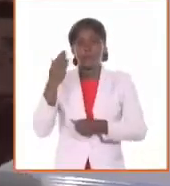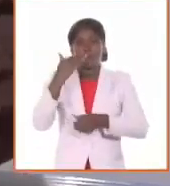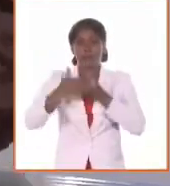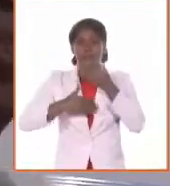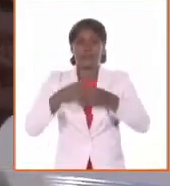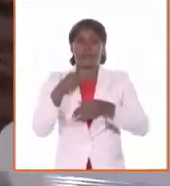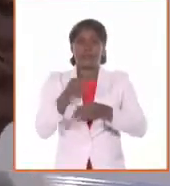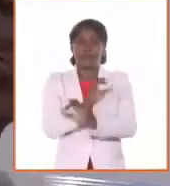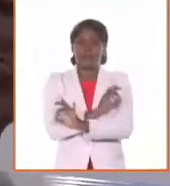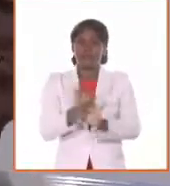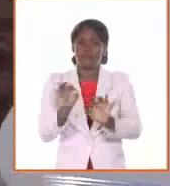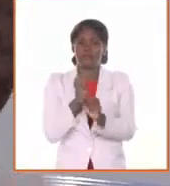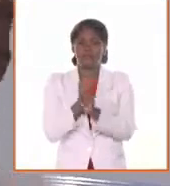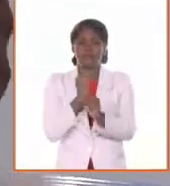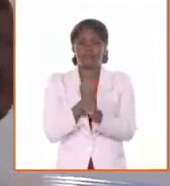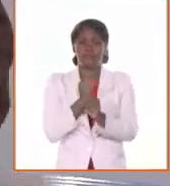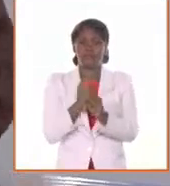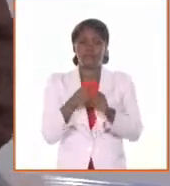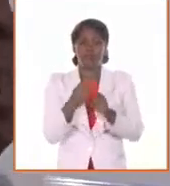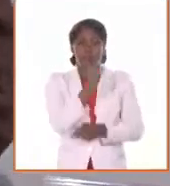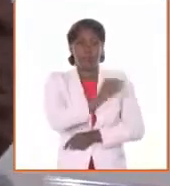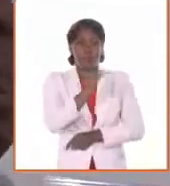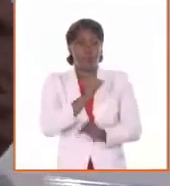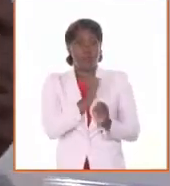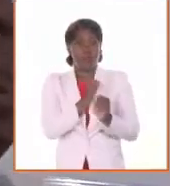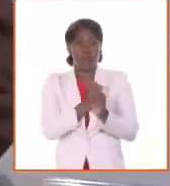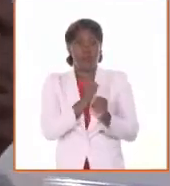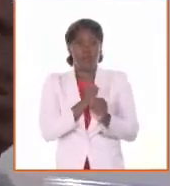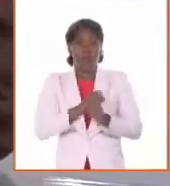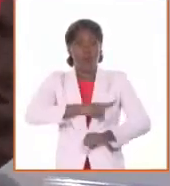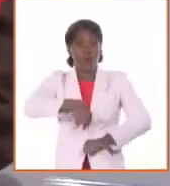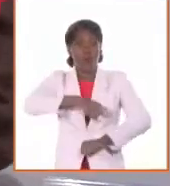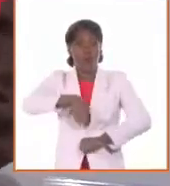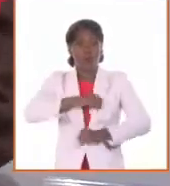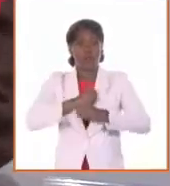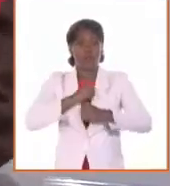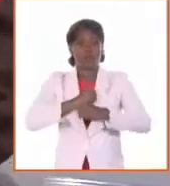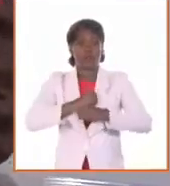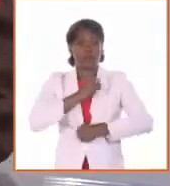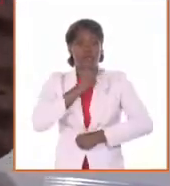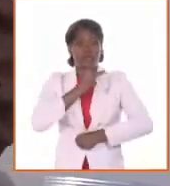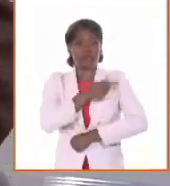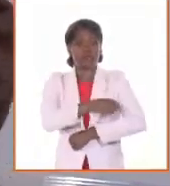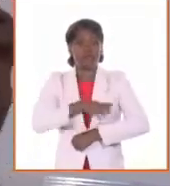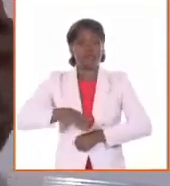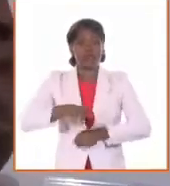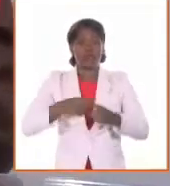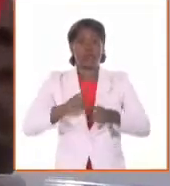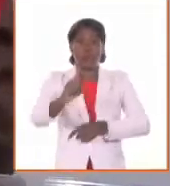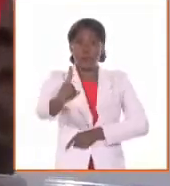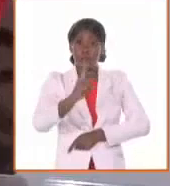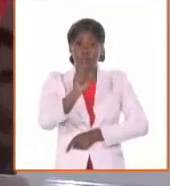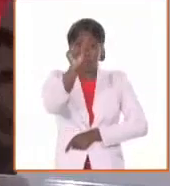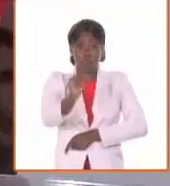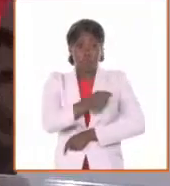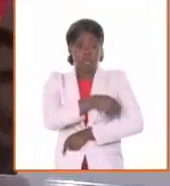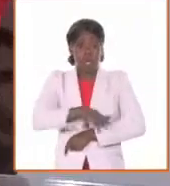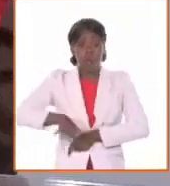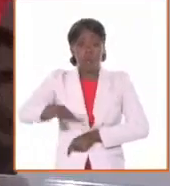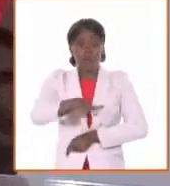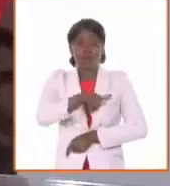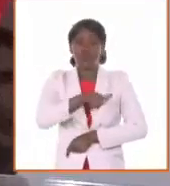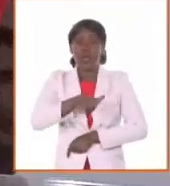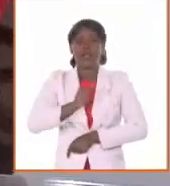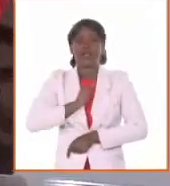no solo para nuestros trabajadores que están largas horas ahí prestando servicios sino también para el que viene a recibir el el